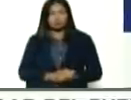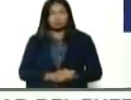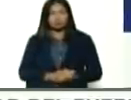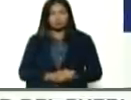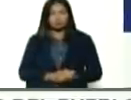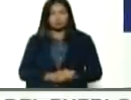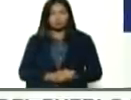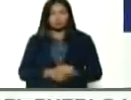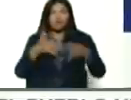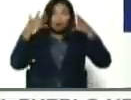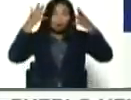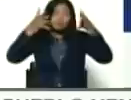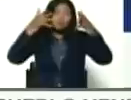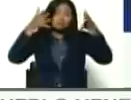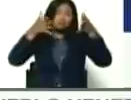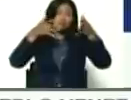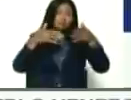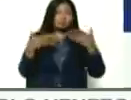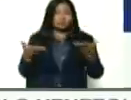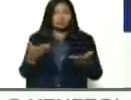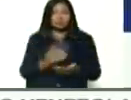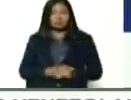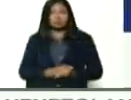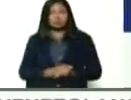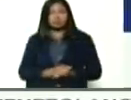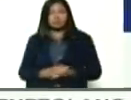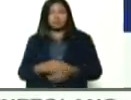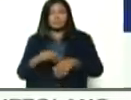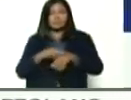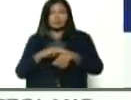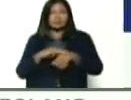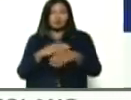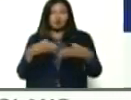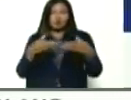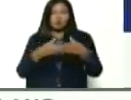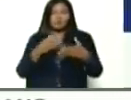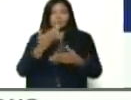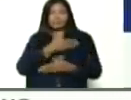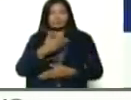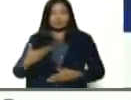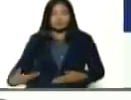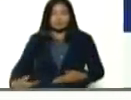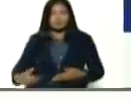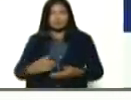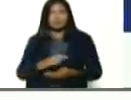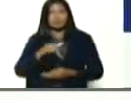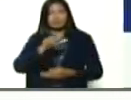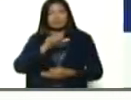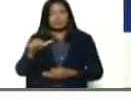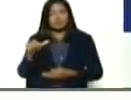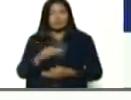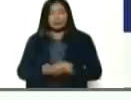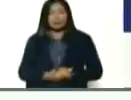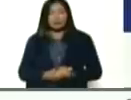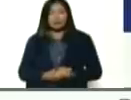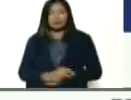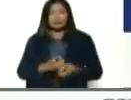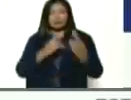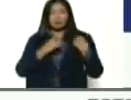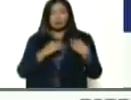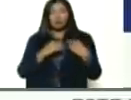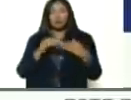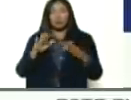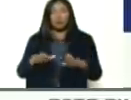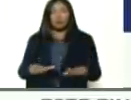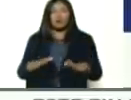recomendaciones que me dan el ministerio y la comisión presidencial esta semana corresponde cuarentena